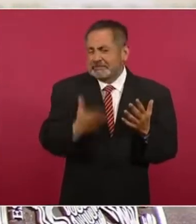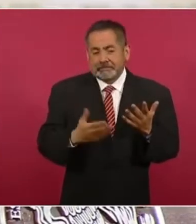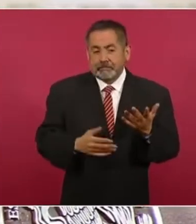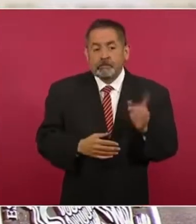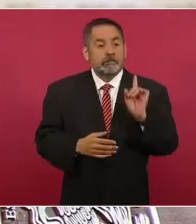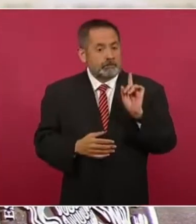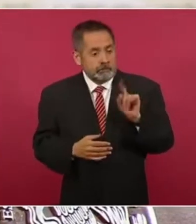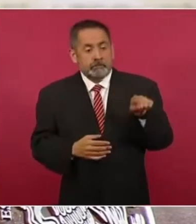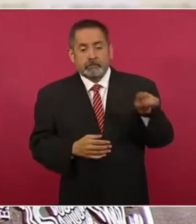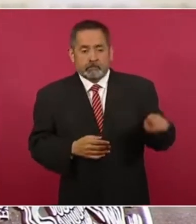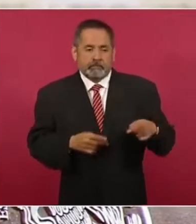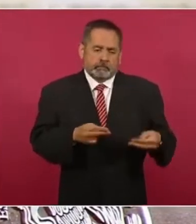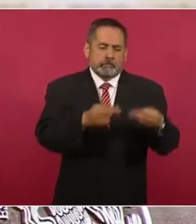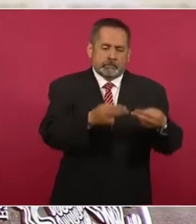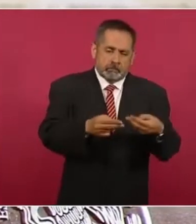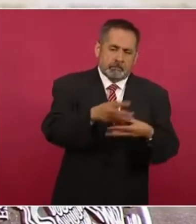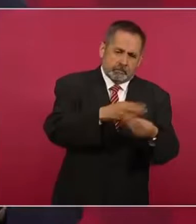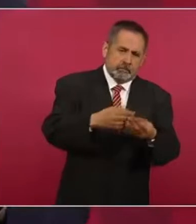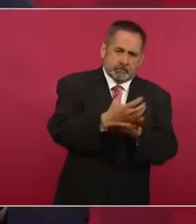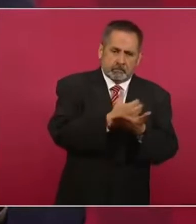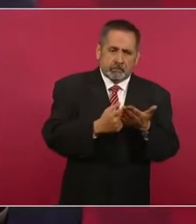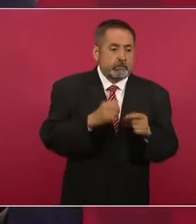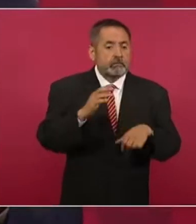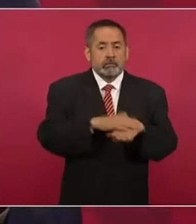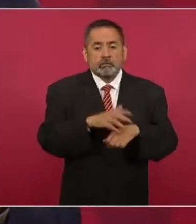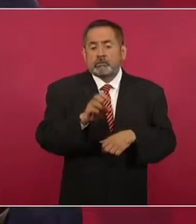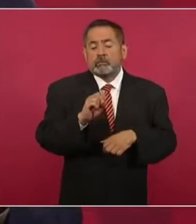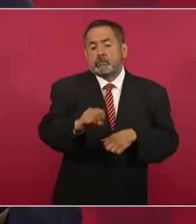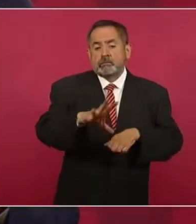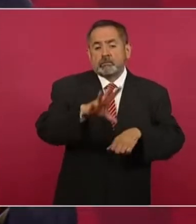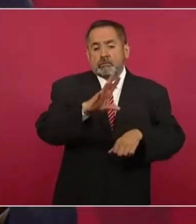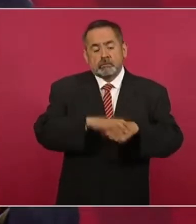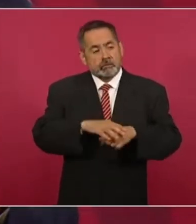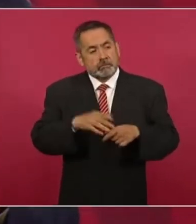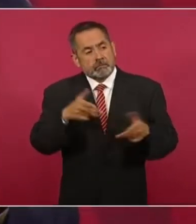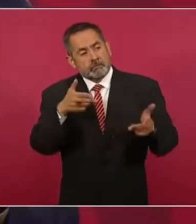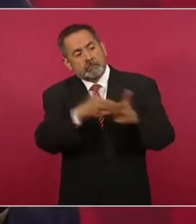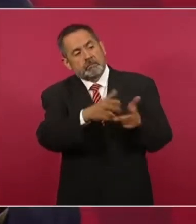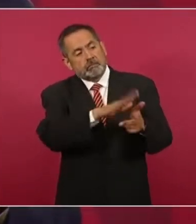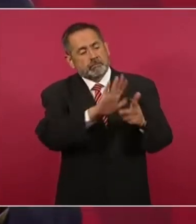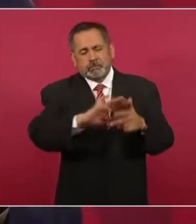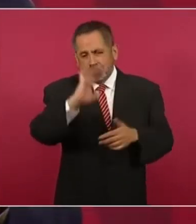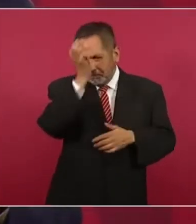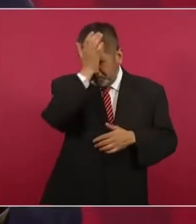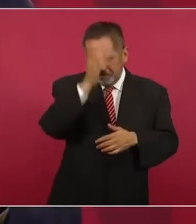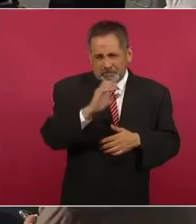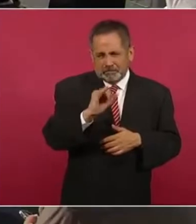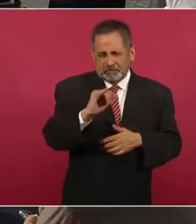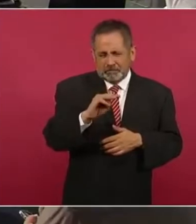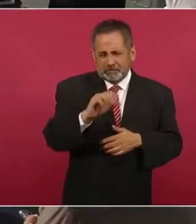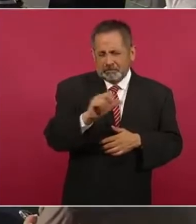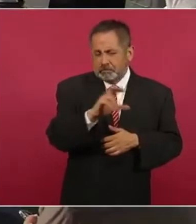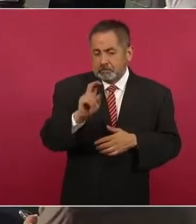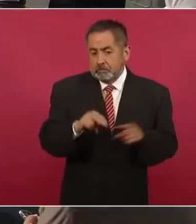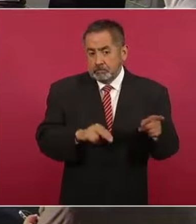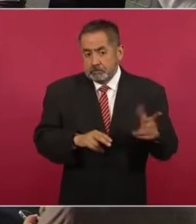ellos tienen ingresos porque permiten la caza del borrego cimarrón, y lo